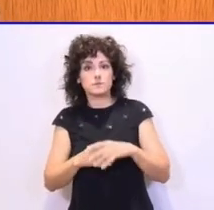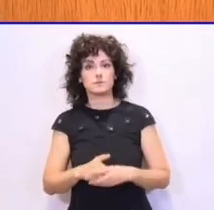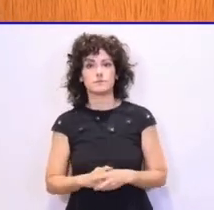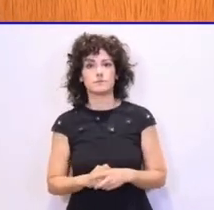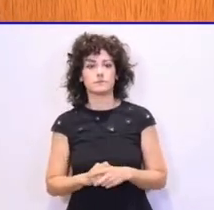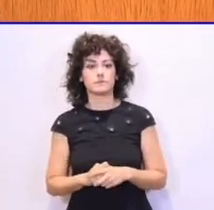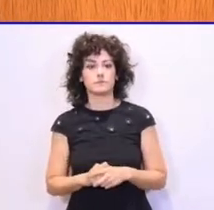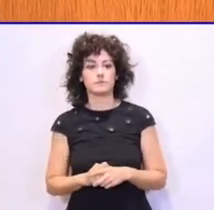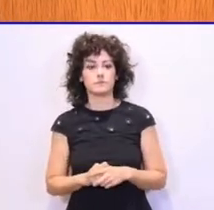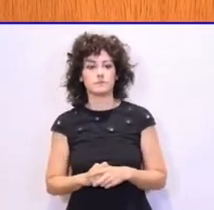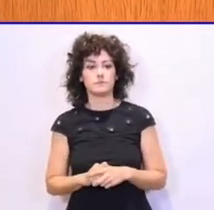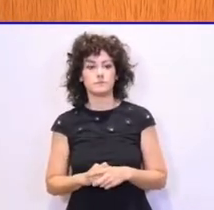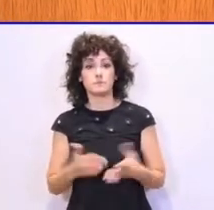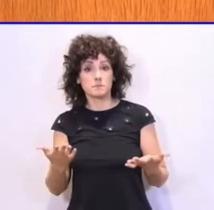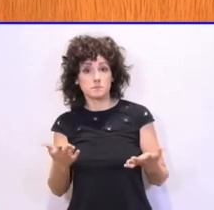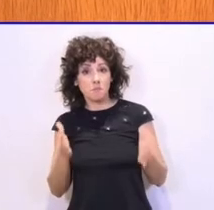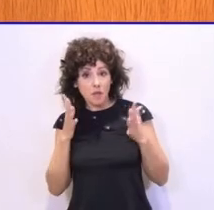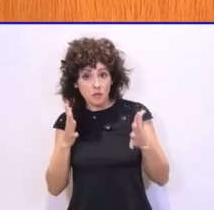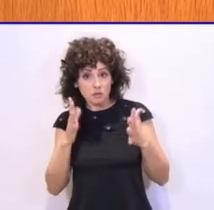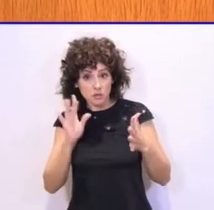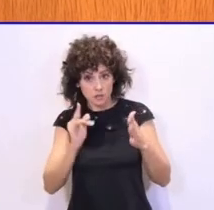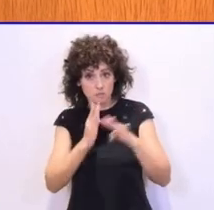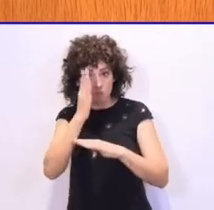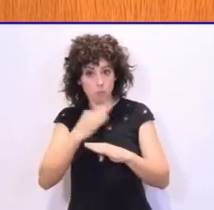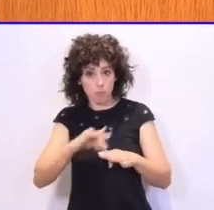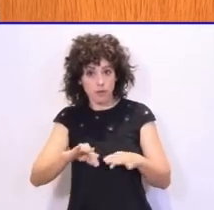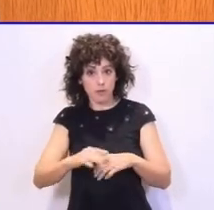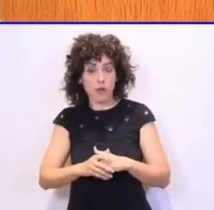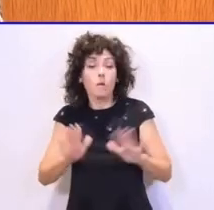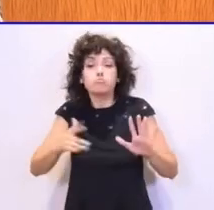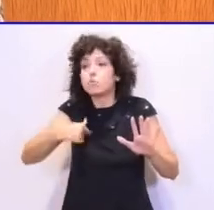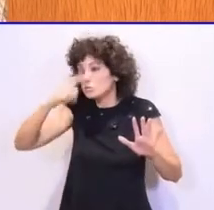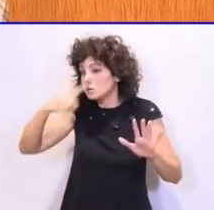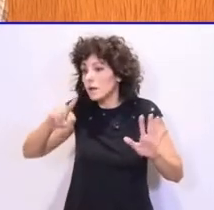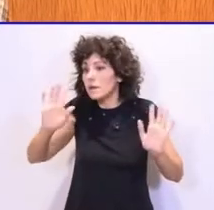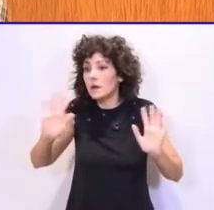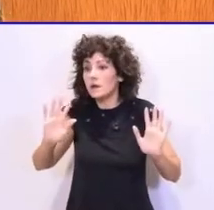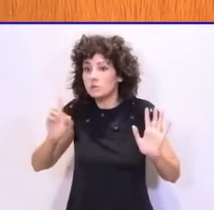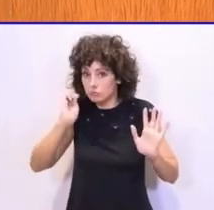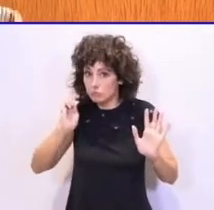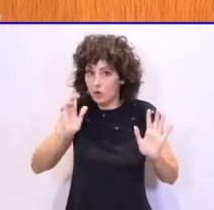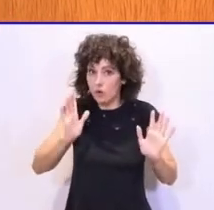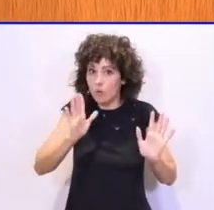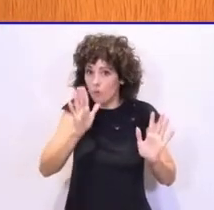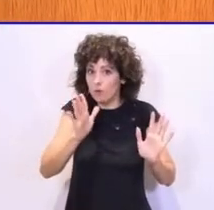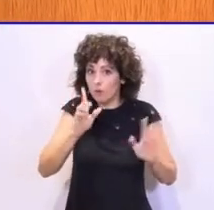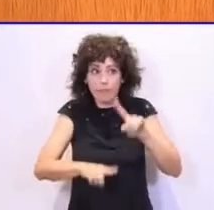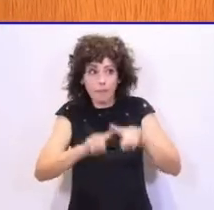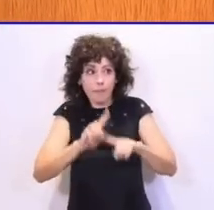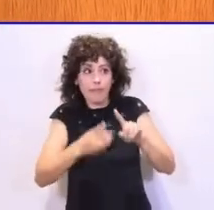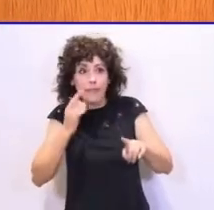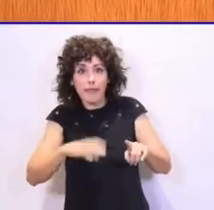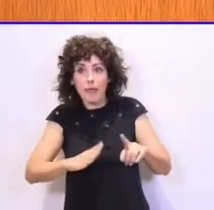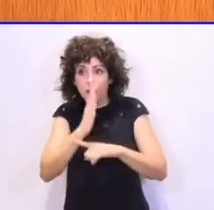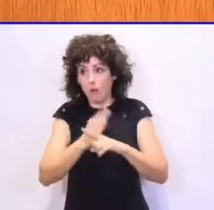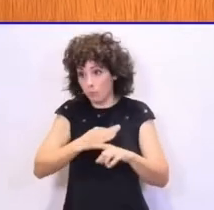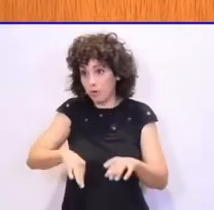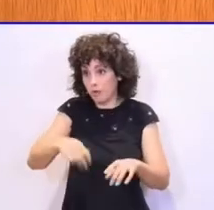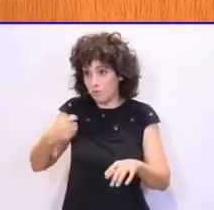me la consejera s puede interrumpir no es solo por saber qué bancada está permitido y de cuál no señora